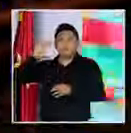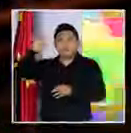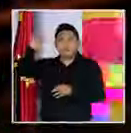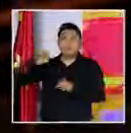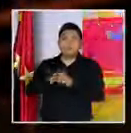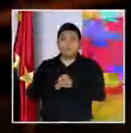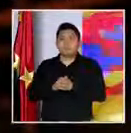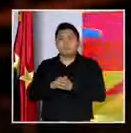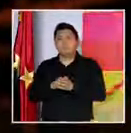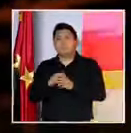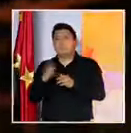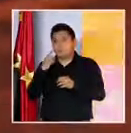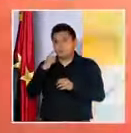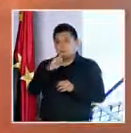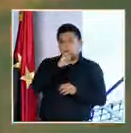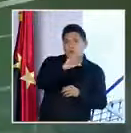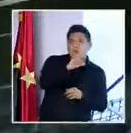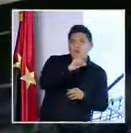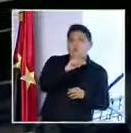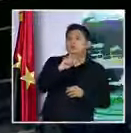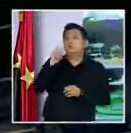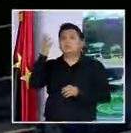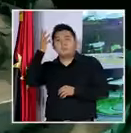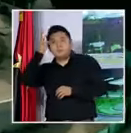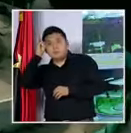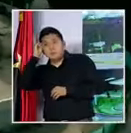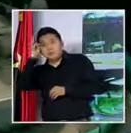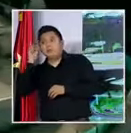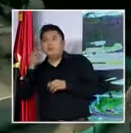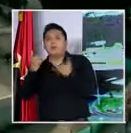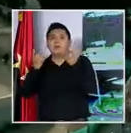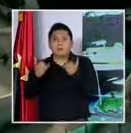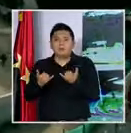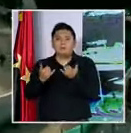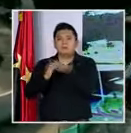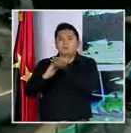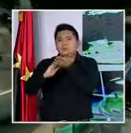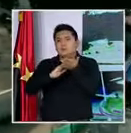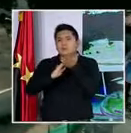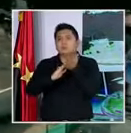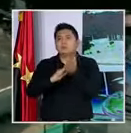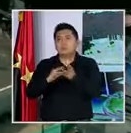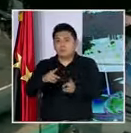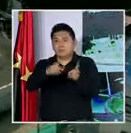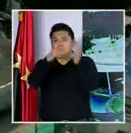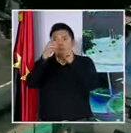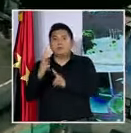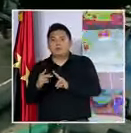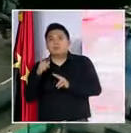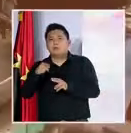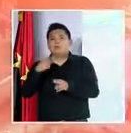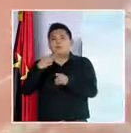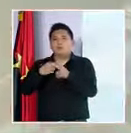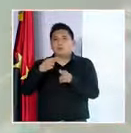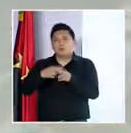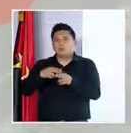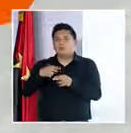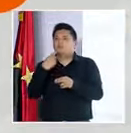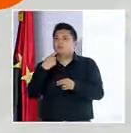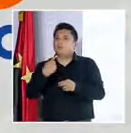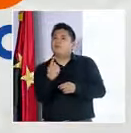para facilitar la conexión entre Cúcuta y Los Patios, se están construyendo 2 nuevos accesos al puente Benito Hernández,